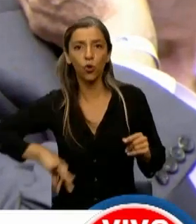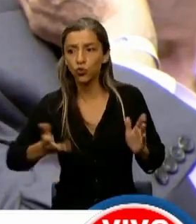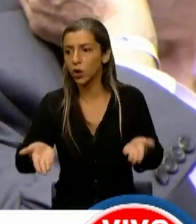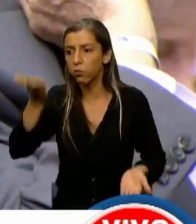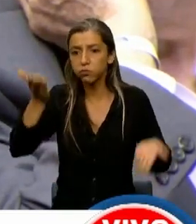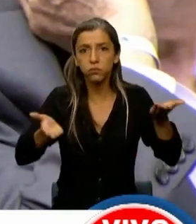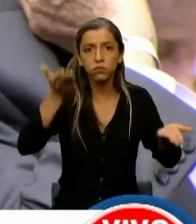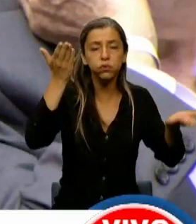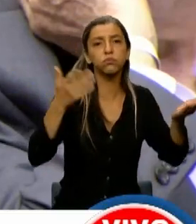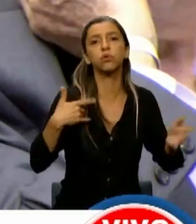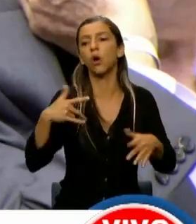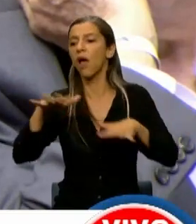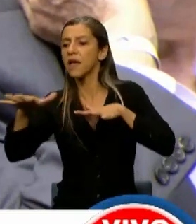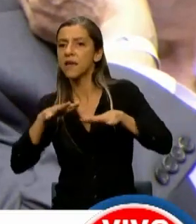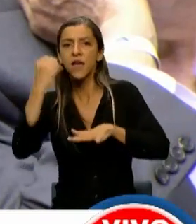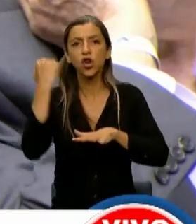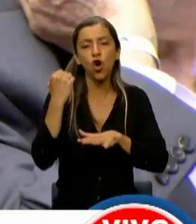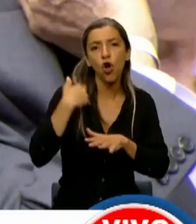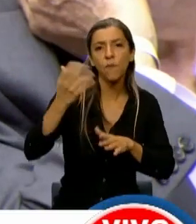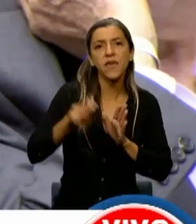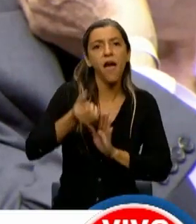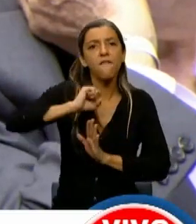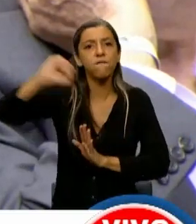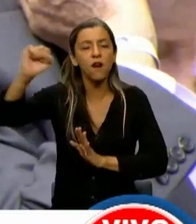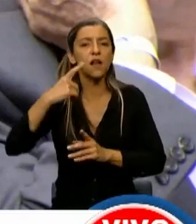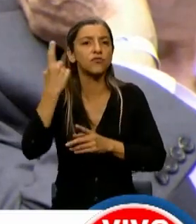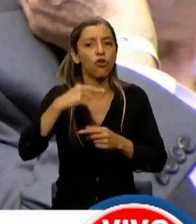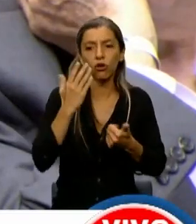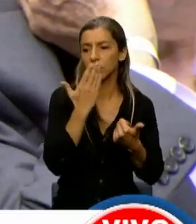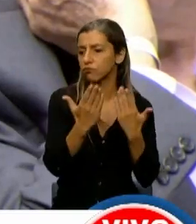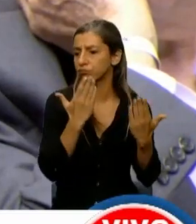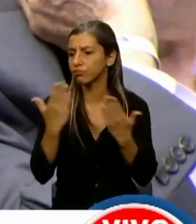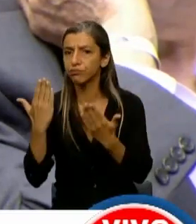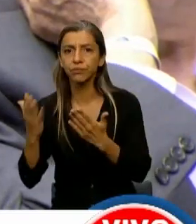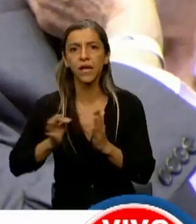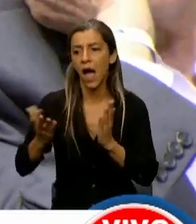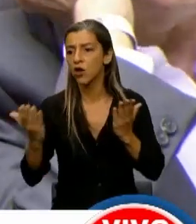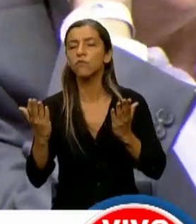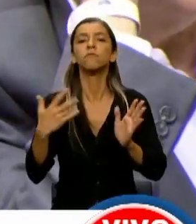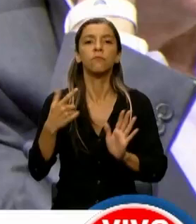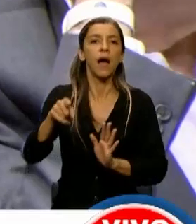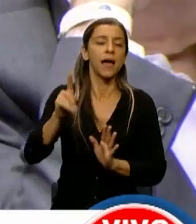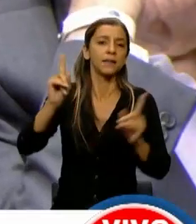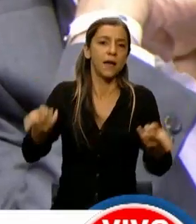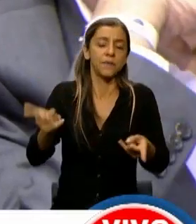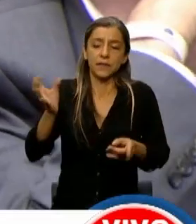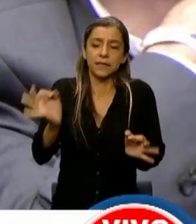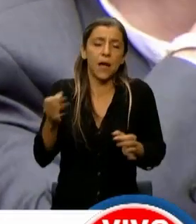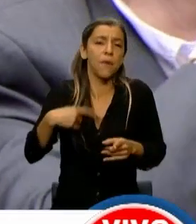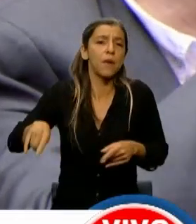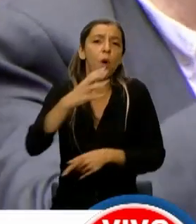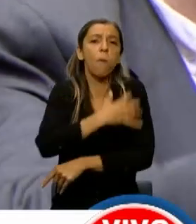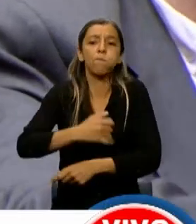salarios, cómo impacta la inflación y cómo eso tiene su repercusión sobre los niveles de pobreza y de